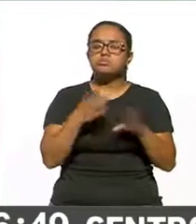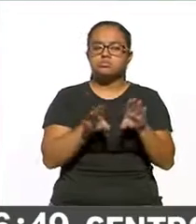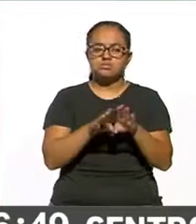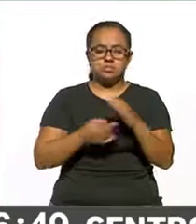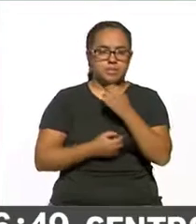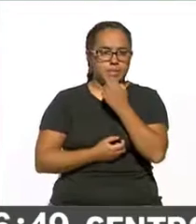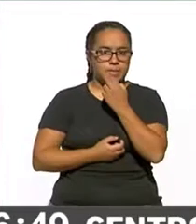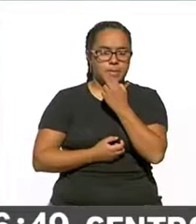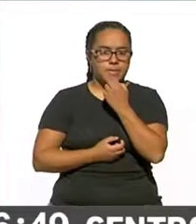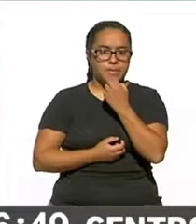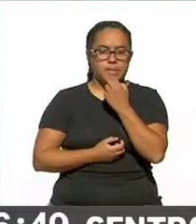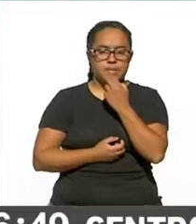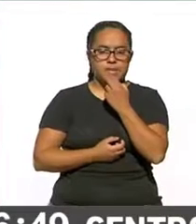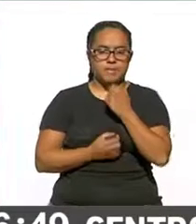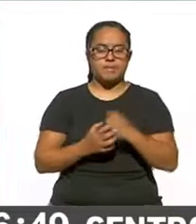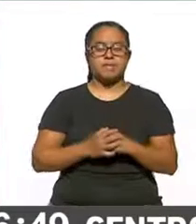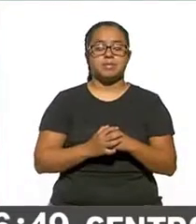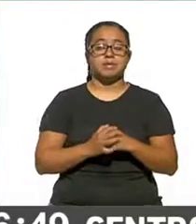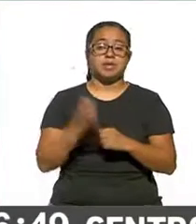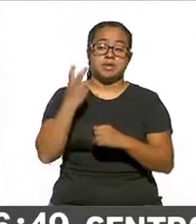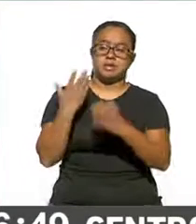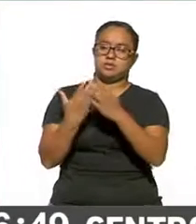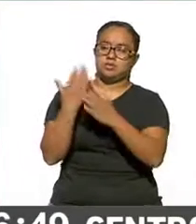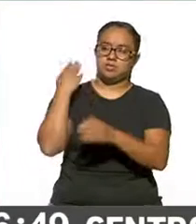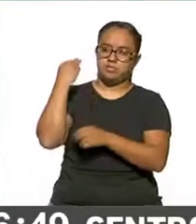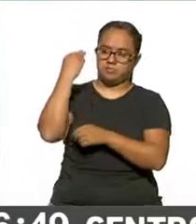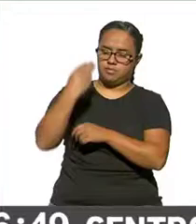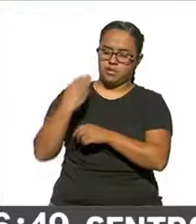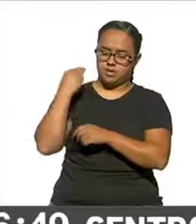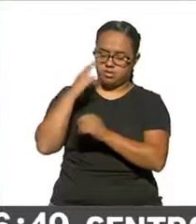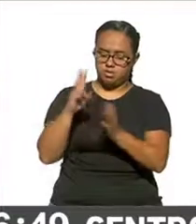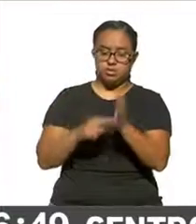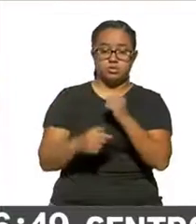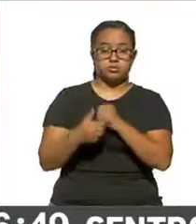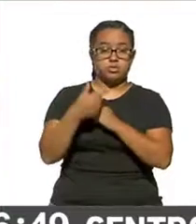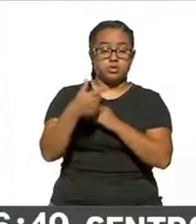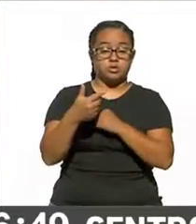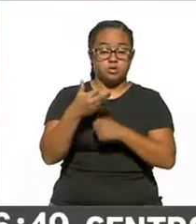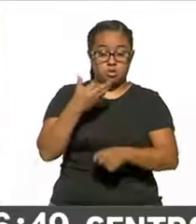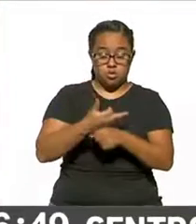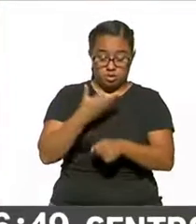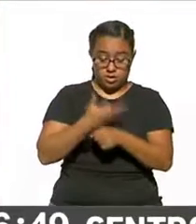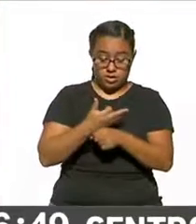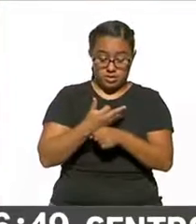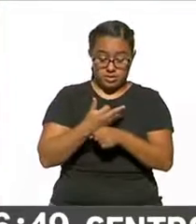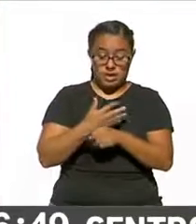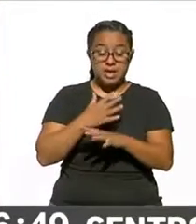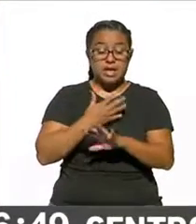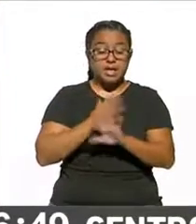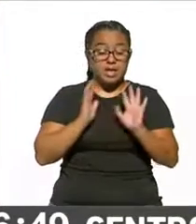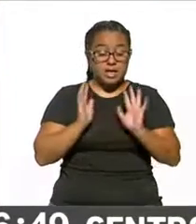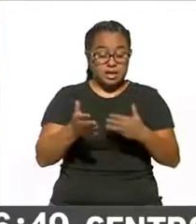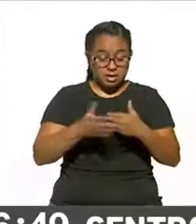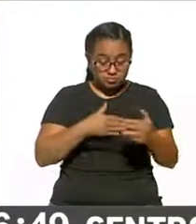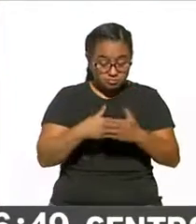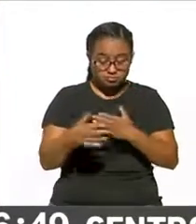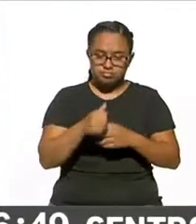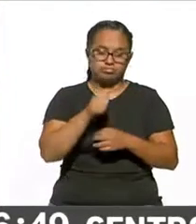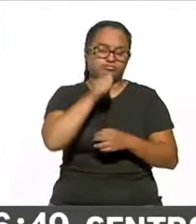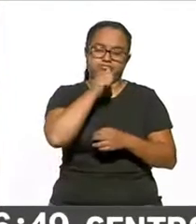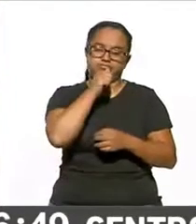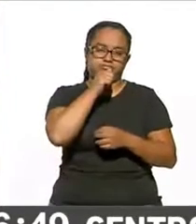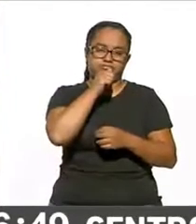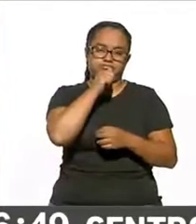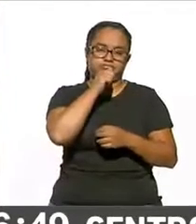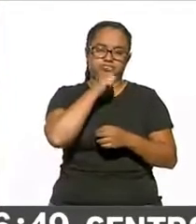Mira, esta es una serie que tenemos desde marzo de 2007, no la tenemos del todo actualizada, tenemos que volver